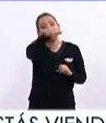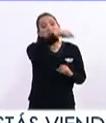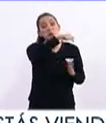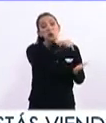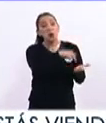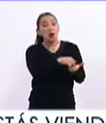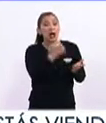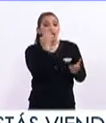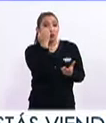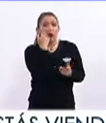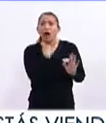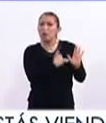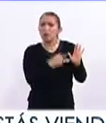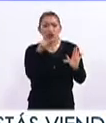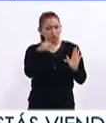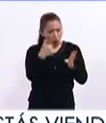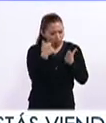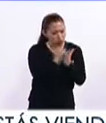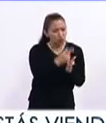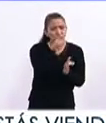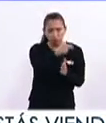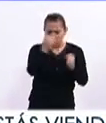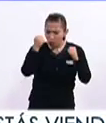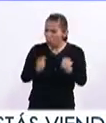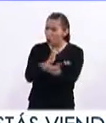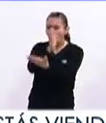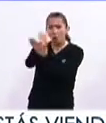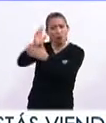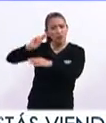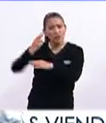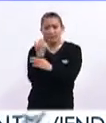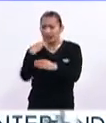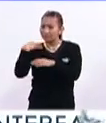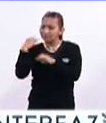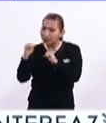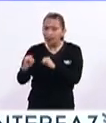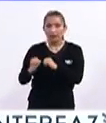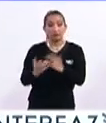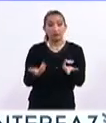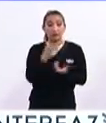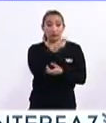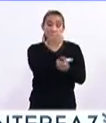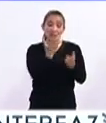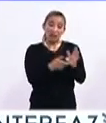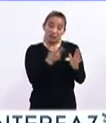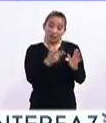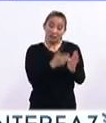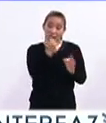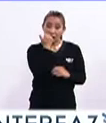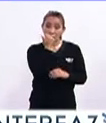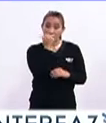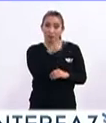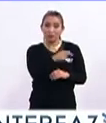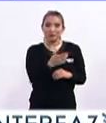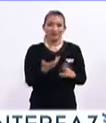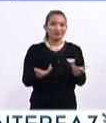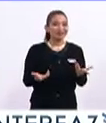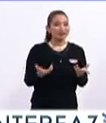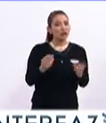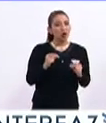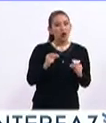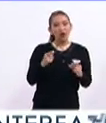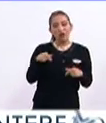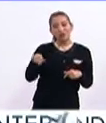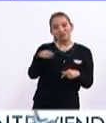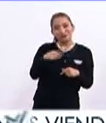ofertas que prometen muchísimas cosas, y la verdad es muy recomendable que los estudiantes no se acerquen